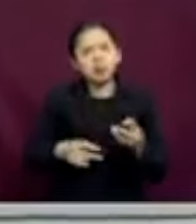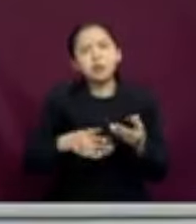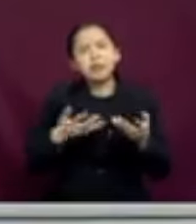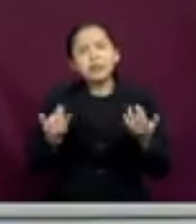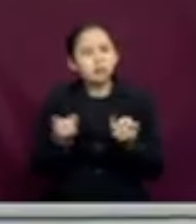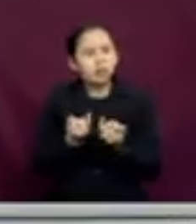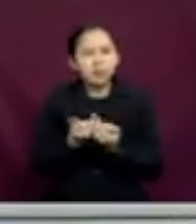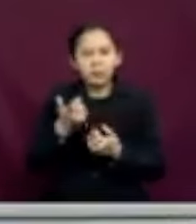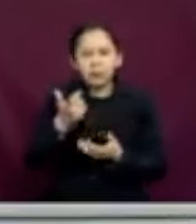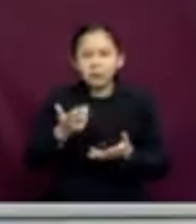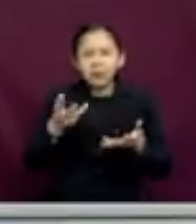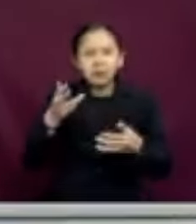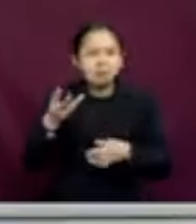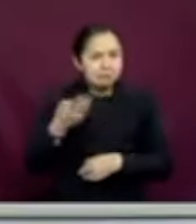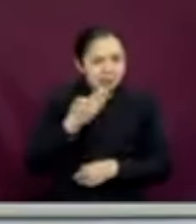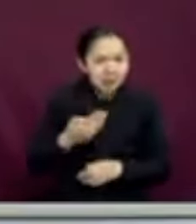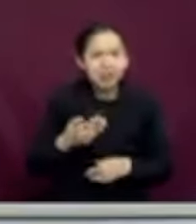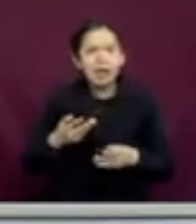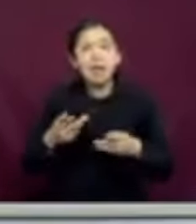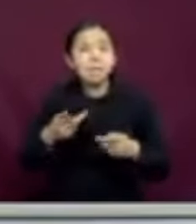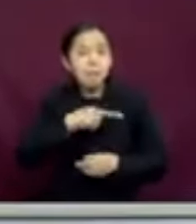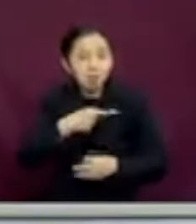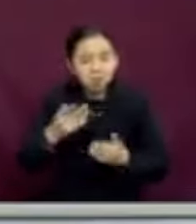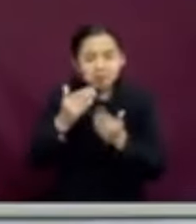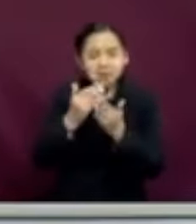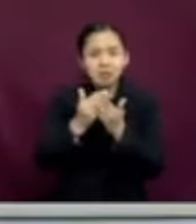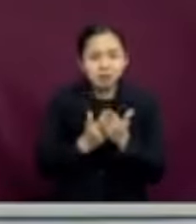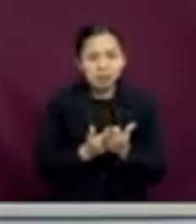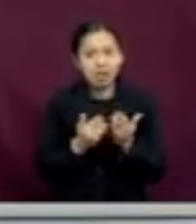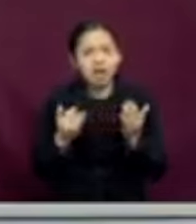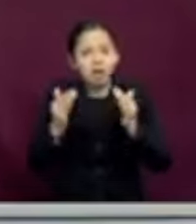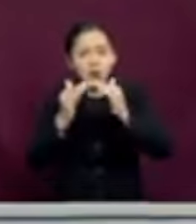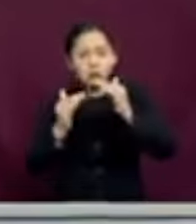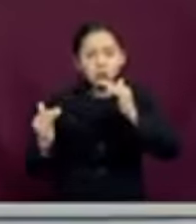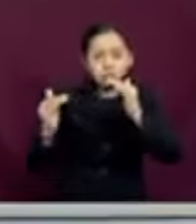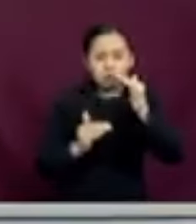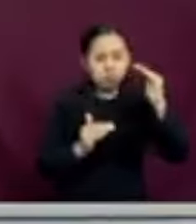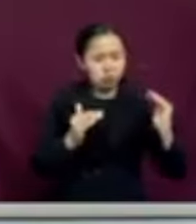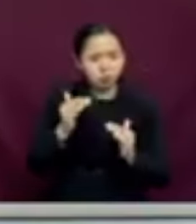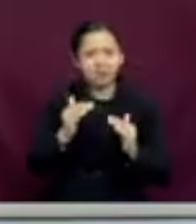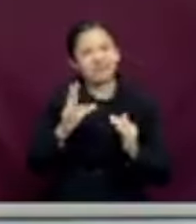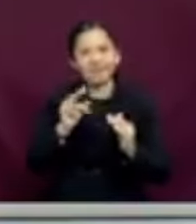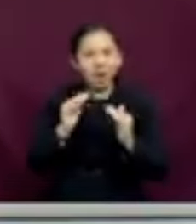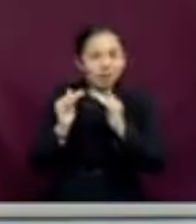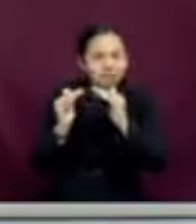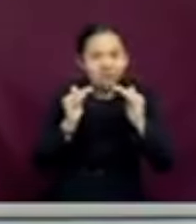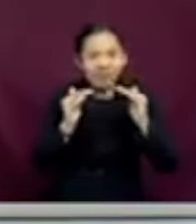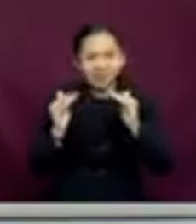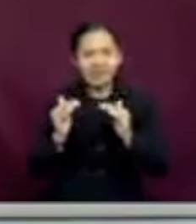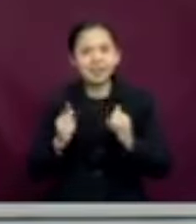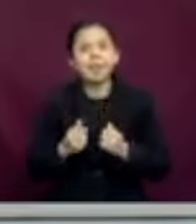proceso logístico construir 500,000 casas proyectos hidráulicos y de energía renovable se someterá a la revocación de